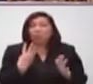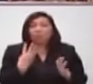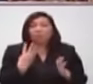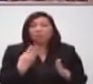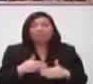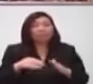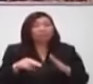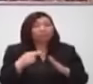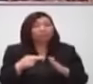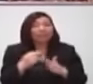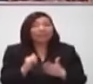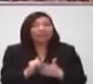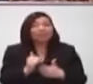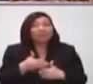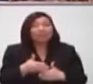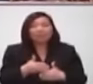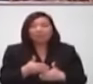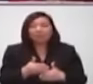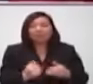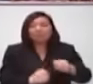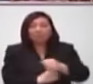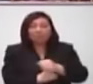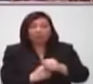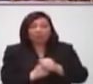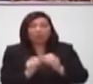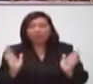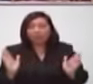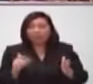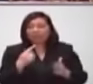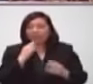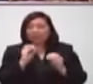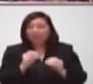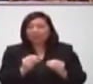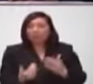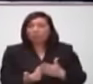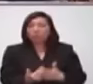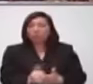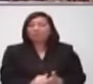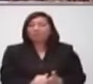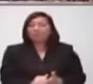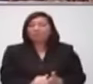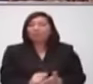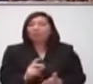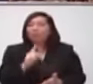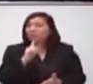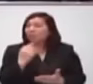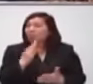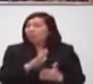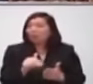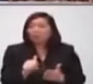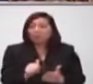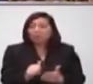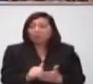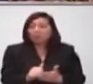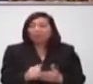pasos a desnivel, que va a llegar hasta el puente Los Ángeles, como dije, dándole una nueva vitalidad, no solo a toda la